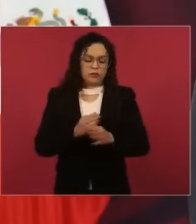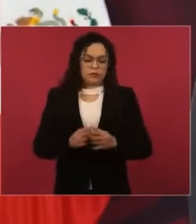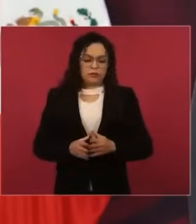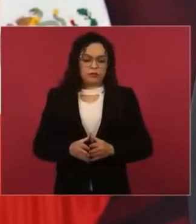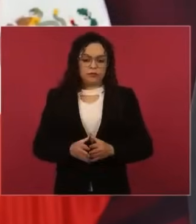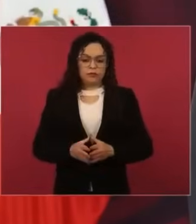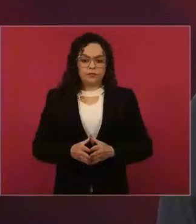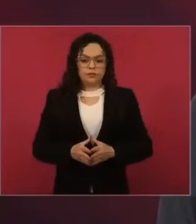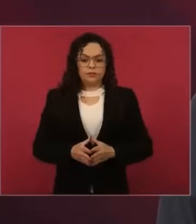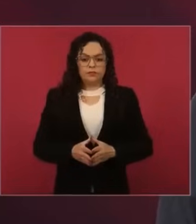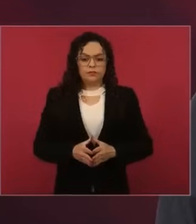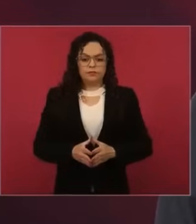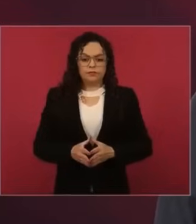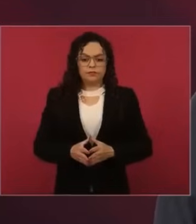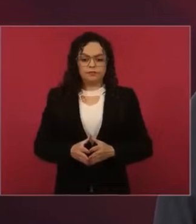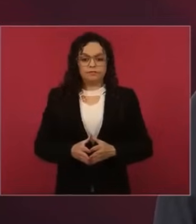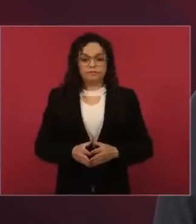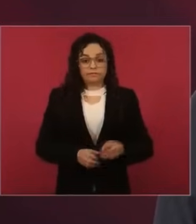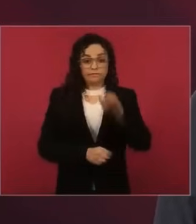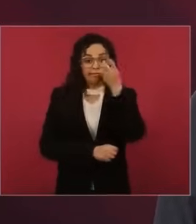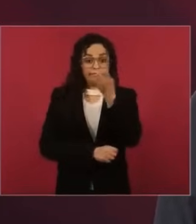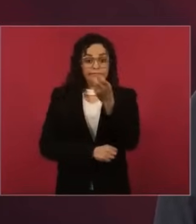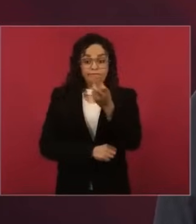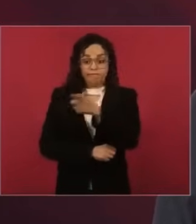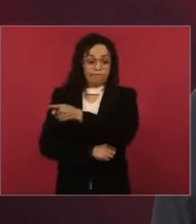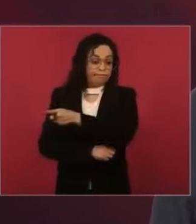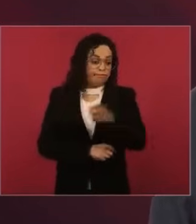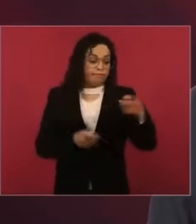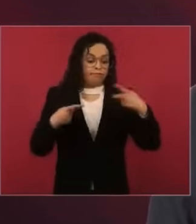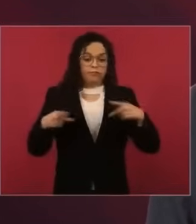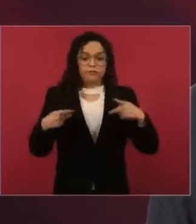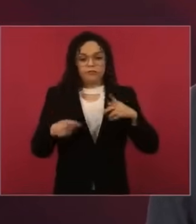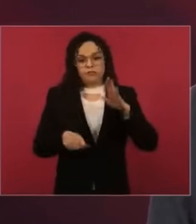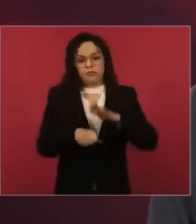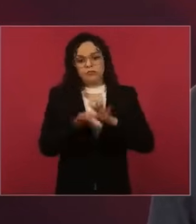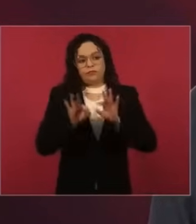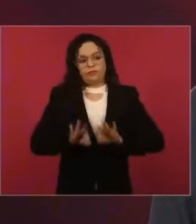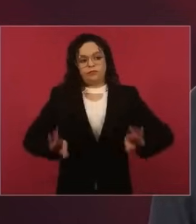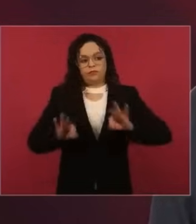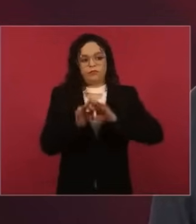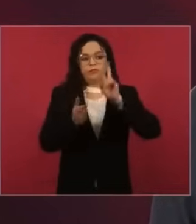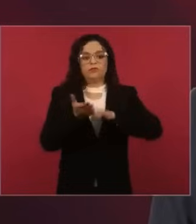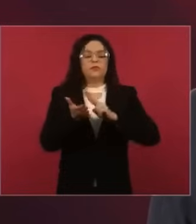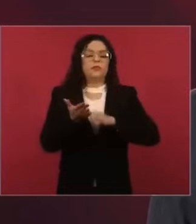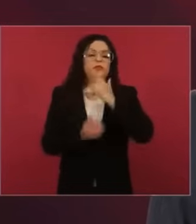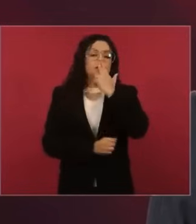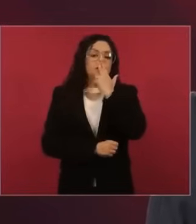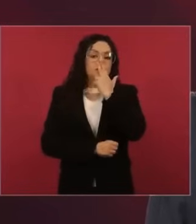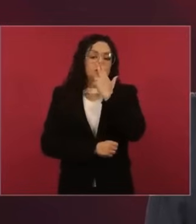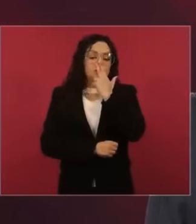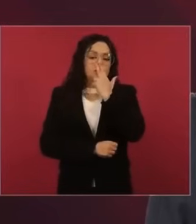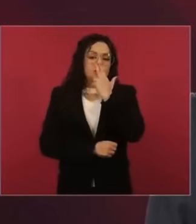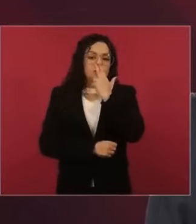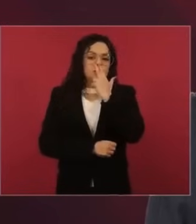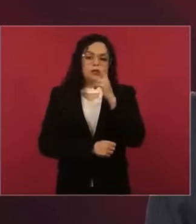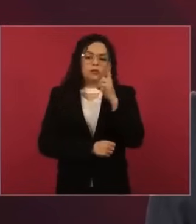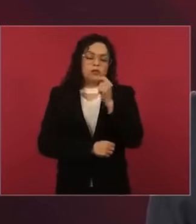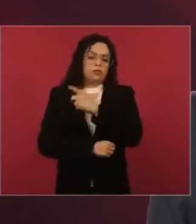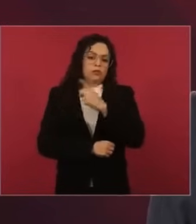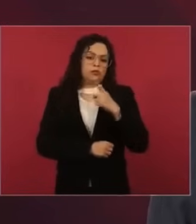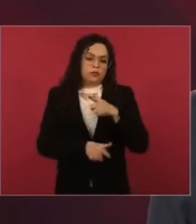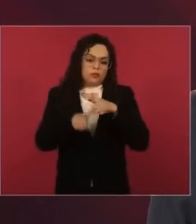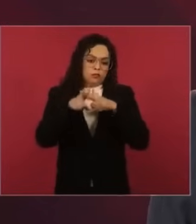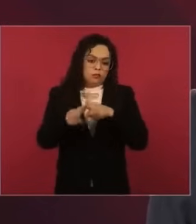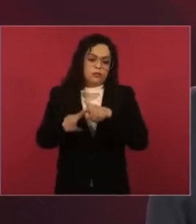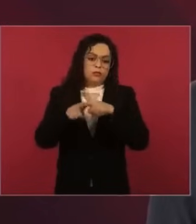Lo que los meteorólogos en Estados Unidos y México no pueden entender es cómo en cuestión de horas pasó de tormenta tropical